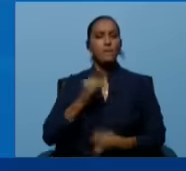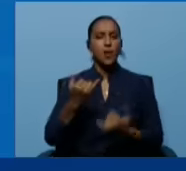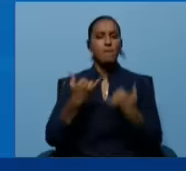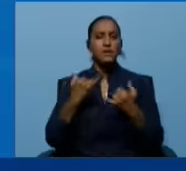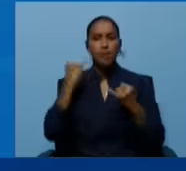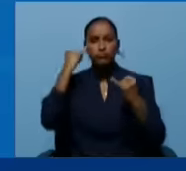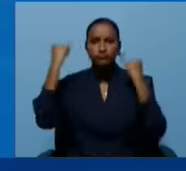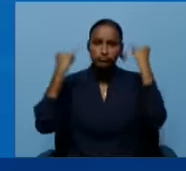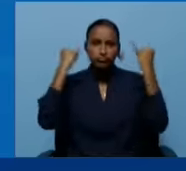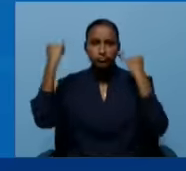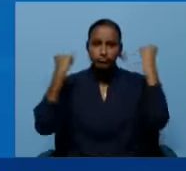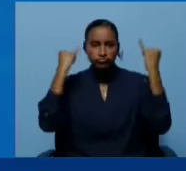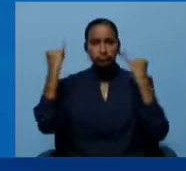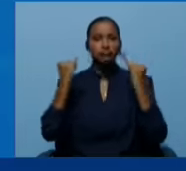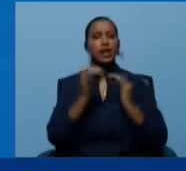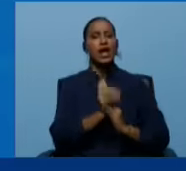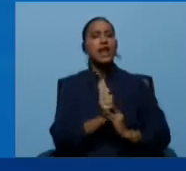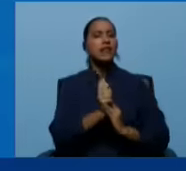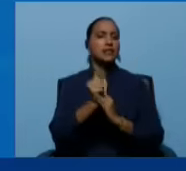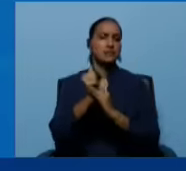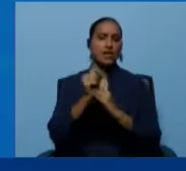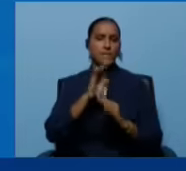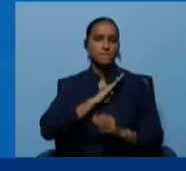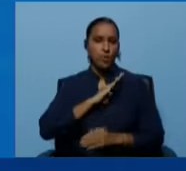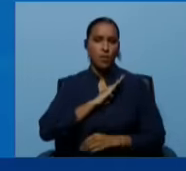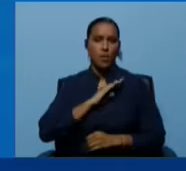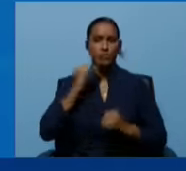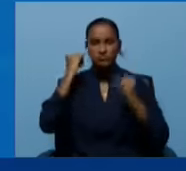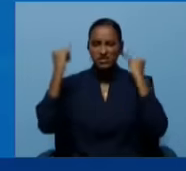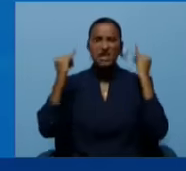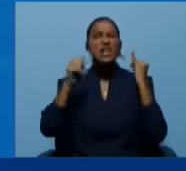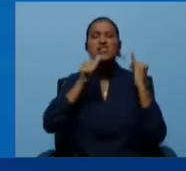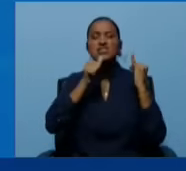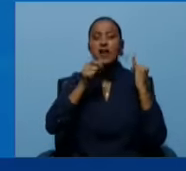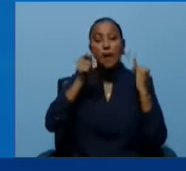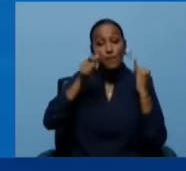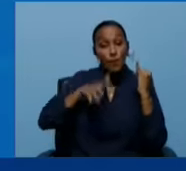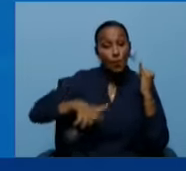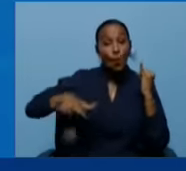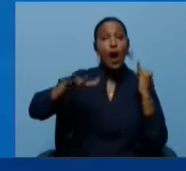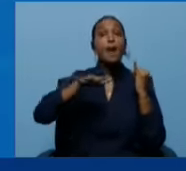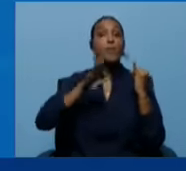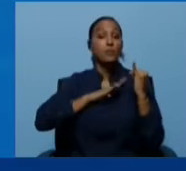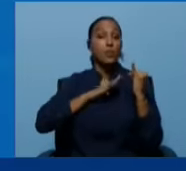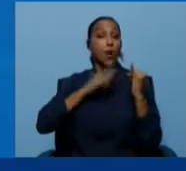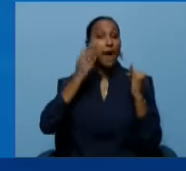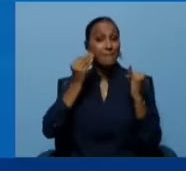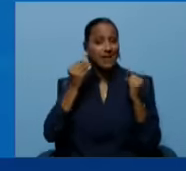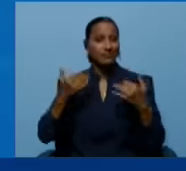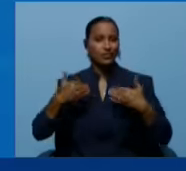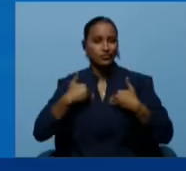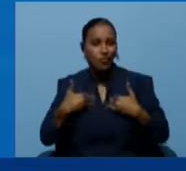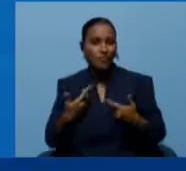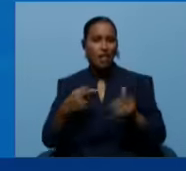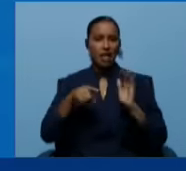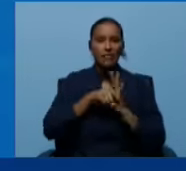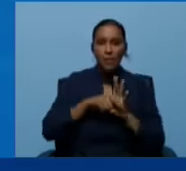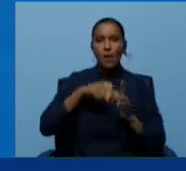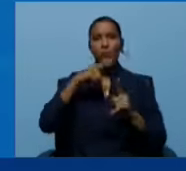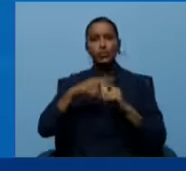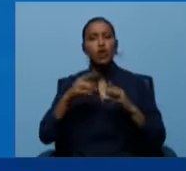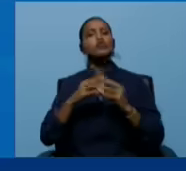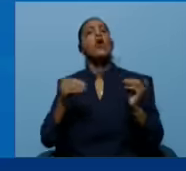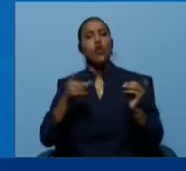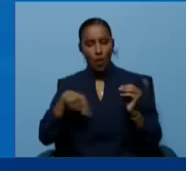heroica. Y es creación heroica de un pueblo que ha luchado, que lucha, que quiere paz, que quiere democracia.